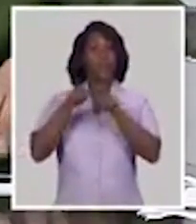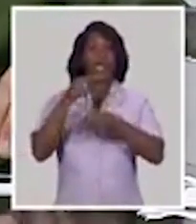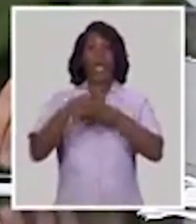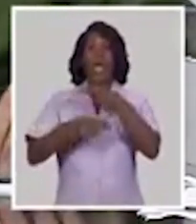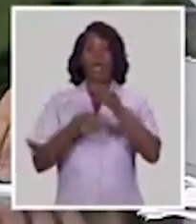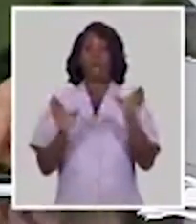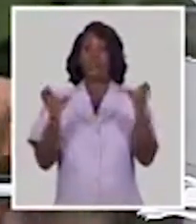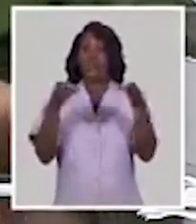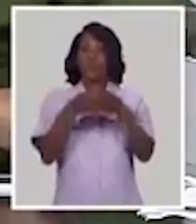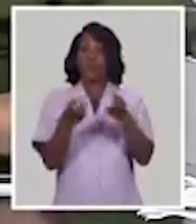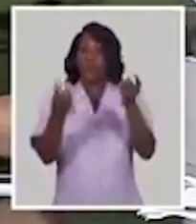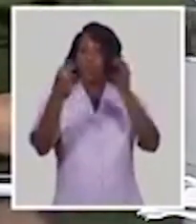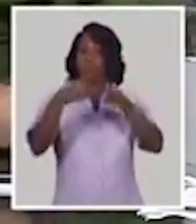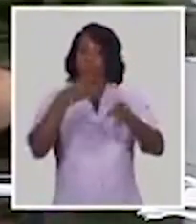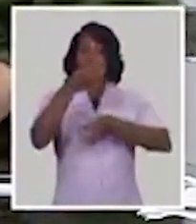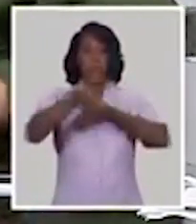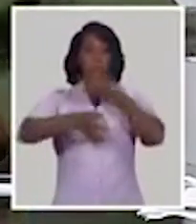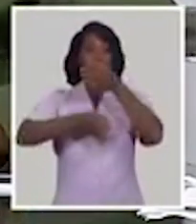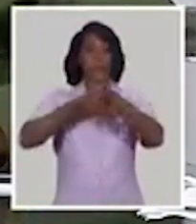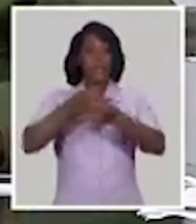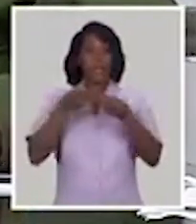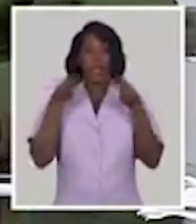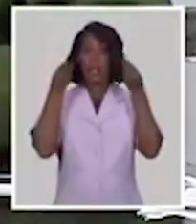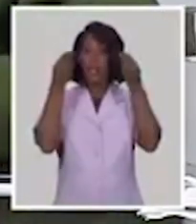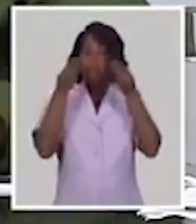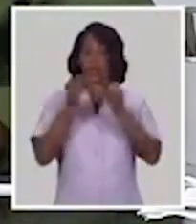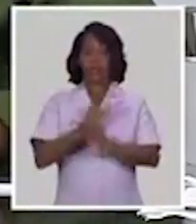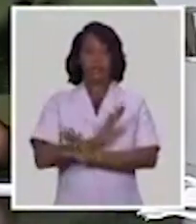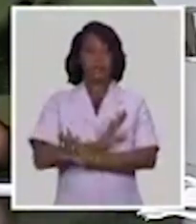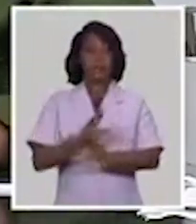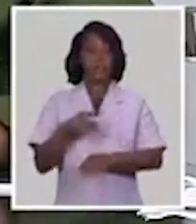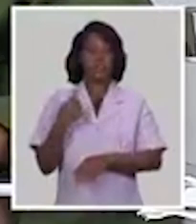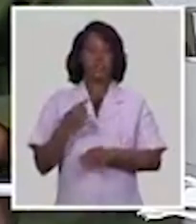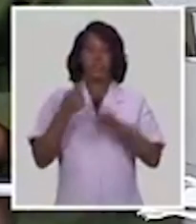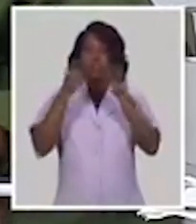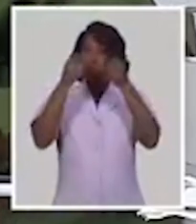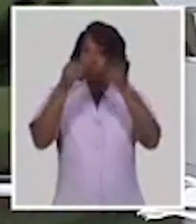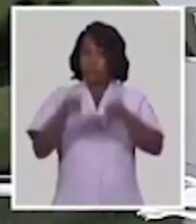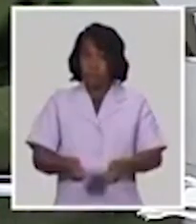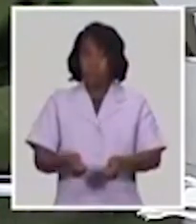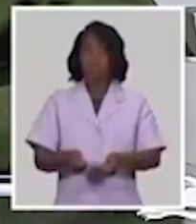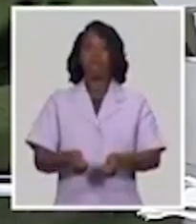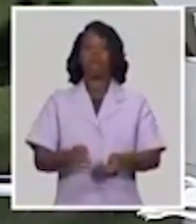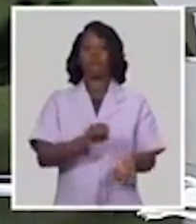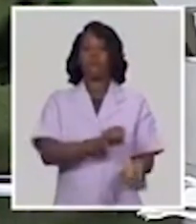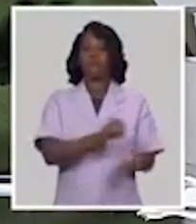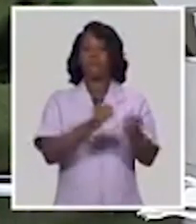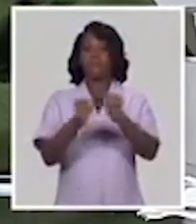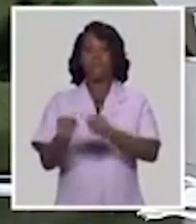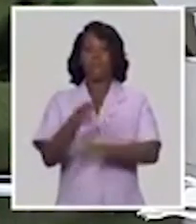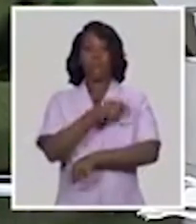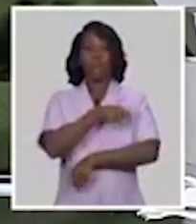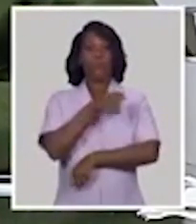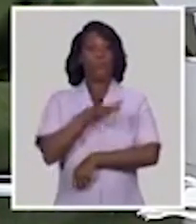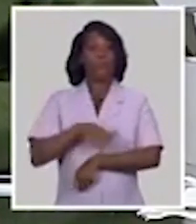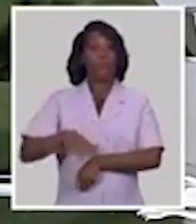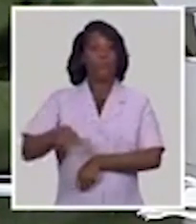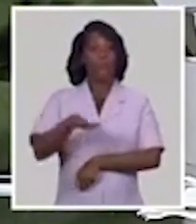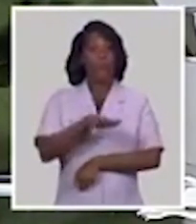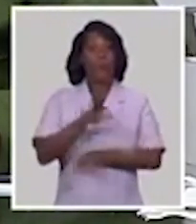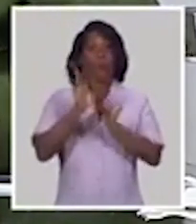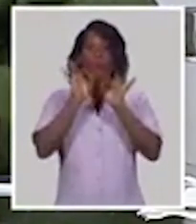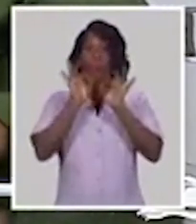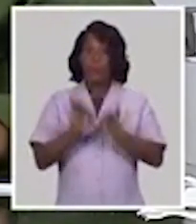grupo temporal de trabajo del Consejo de Ministros, y nosotros tenemos que ser consecuentes con lo que estamos